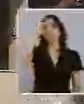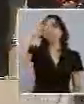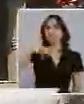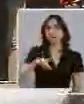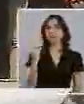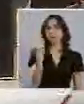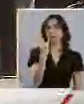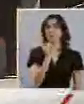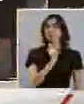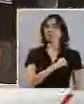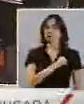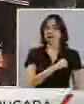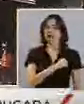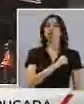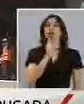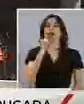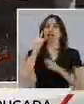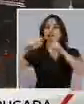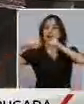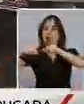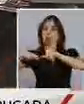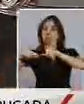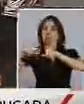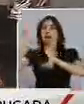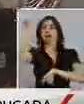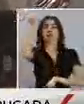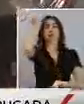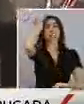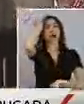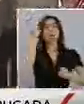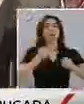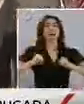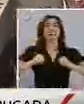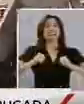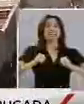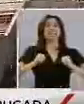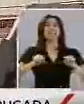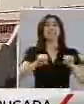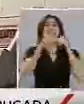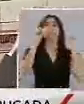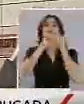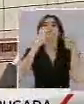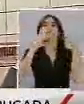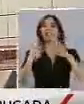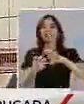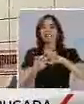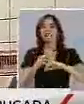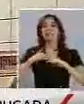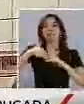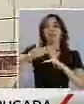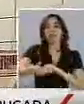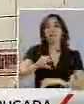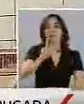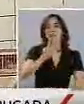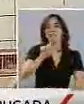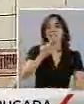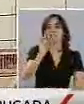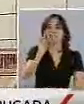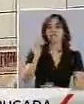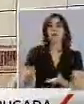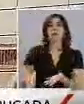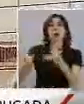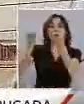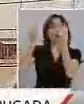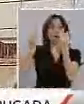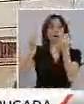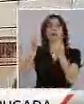Universidad Católica tiene una unidad de trauma, estrés y desastres que luego del 27F cobró más vitalidad que nunca